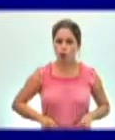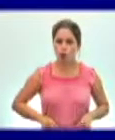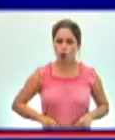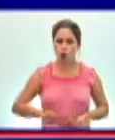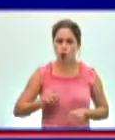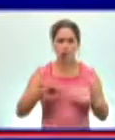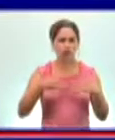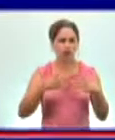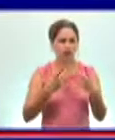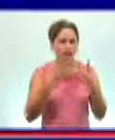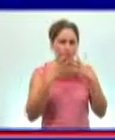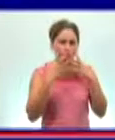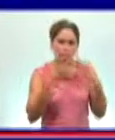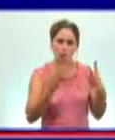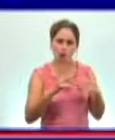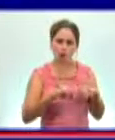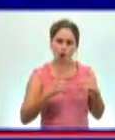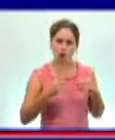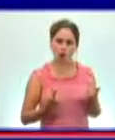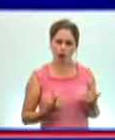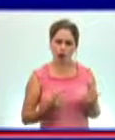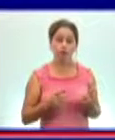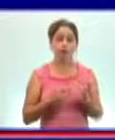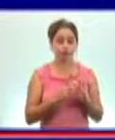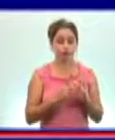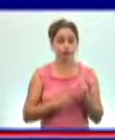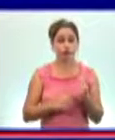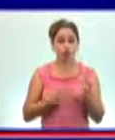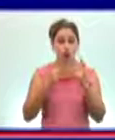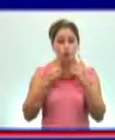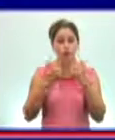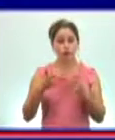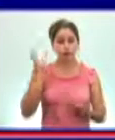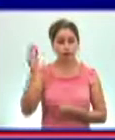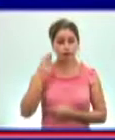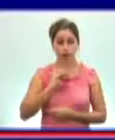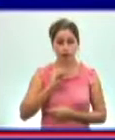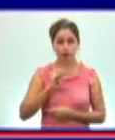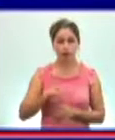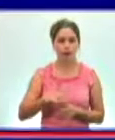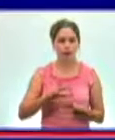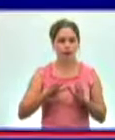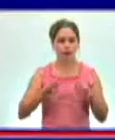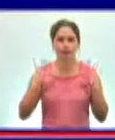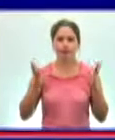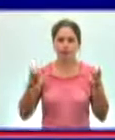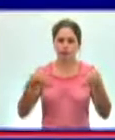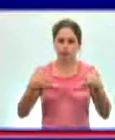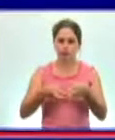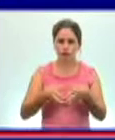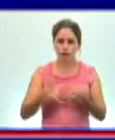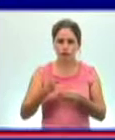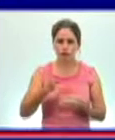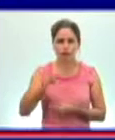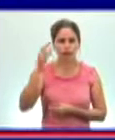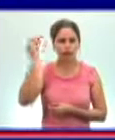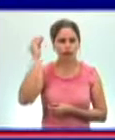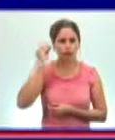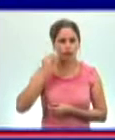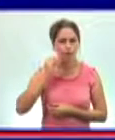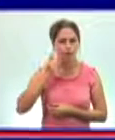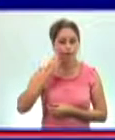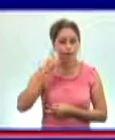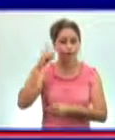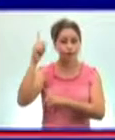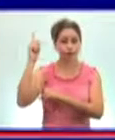Son elementos esenciales que hay que remitir. Y en sentido general lo remito a una cita